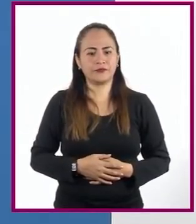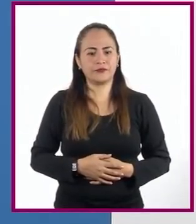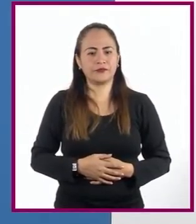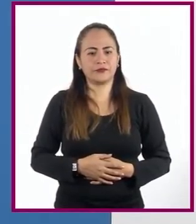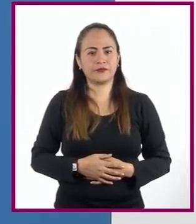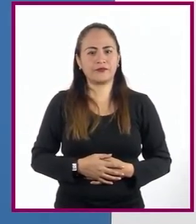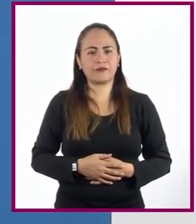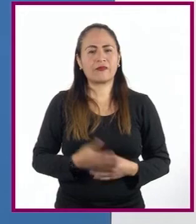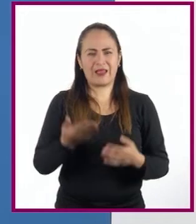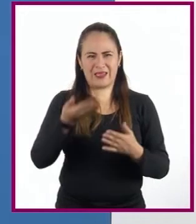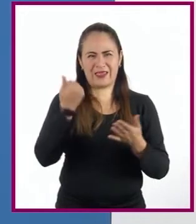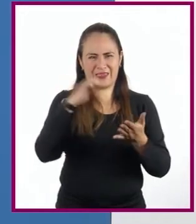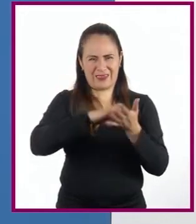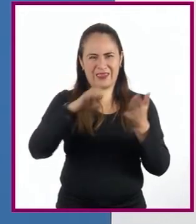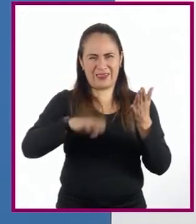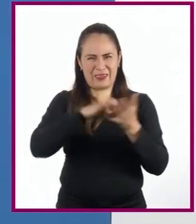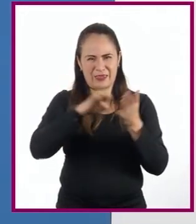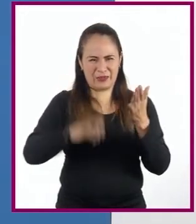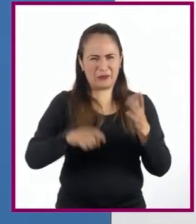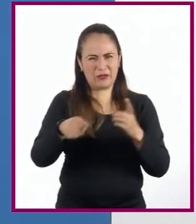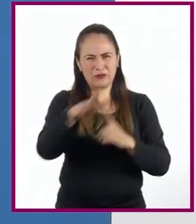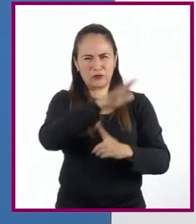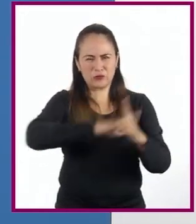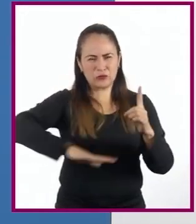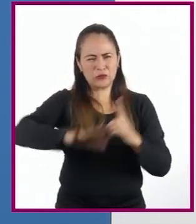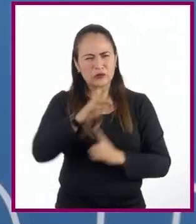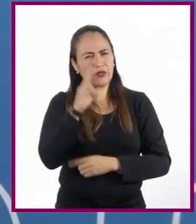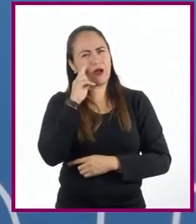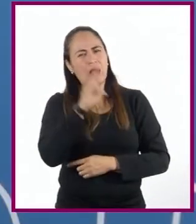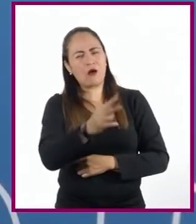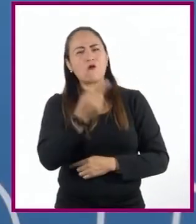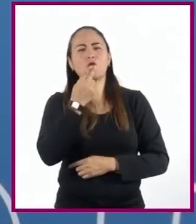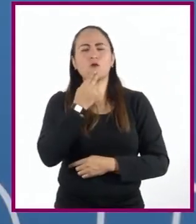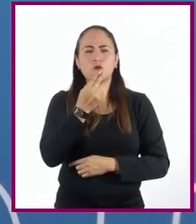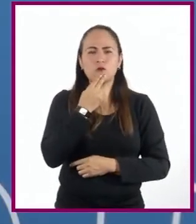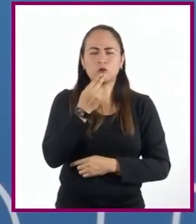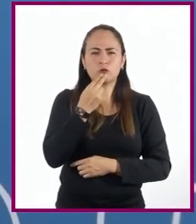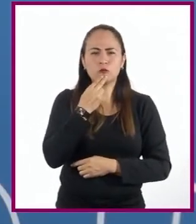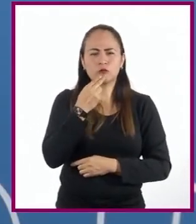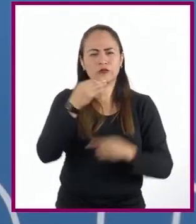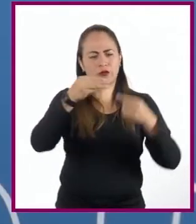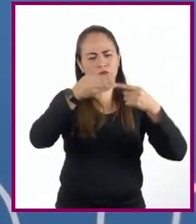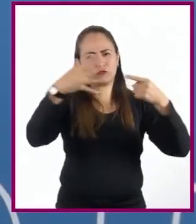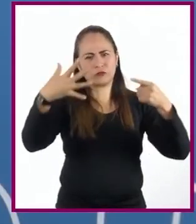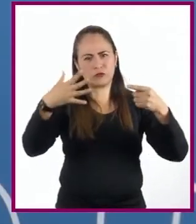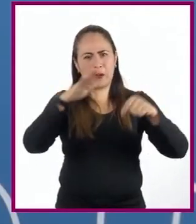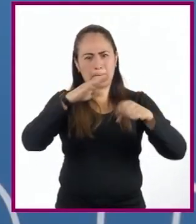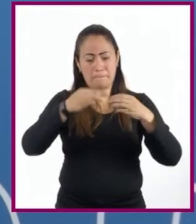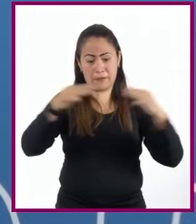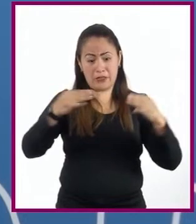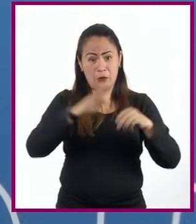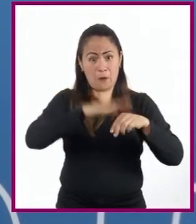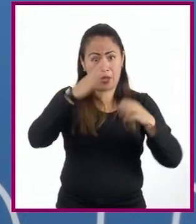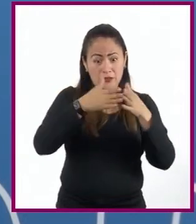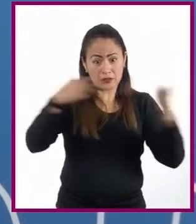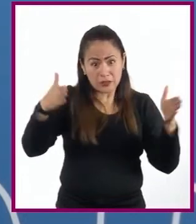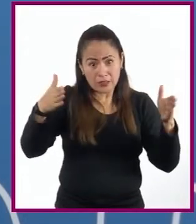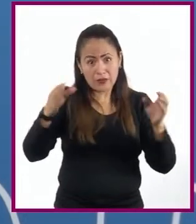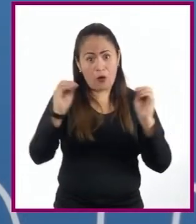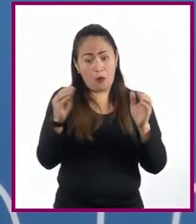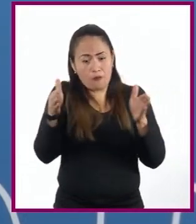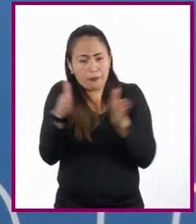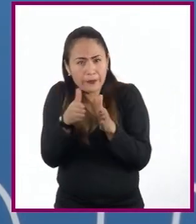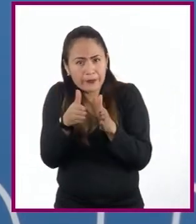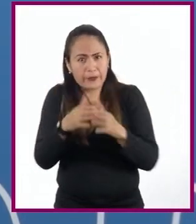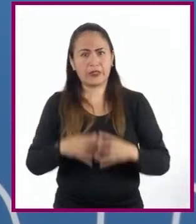Las situaciones anteriores nos brindan un panorama acerca del uso y utilidad de los múltiplos y submúltiplos del metro al